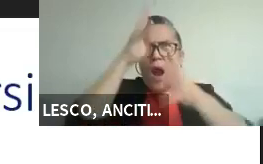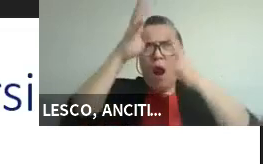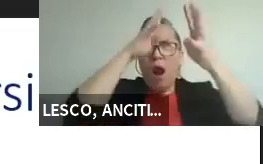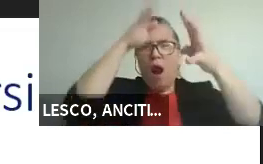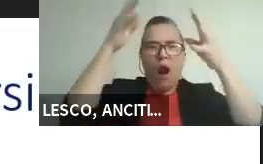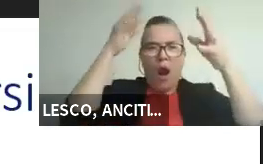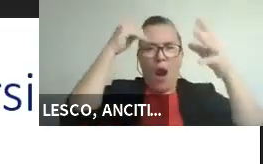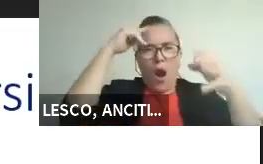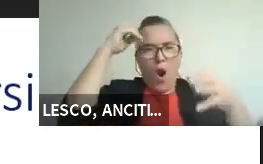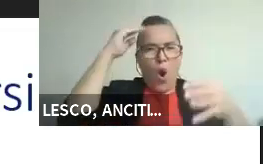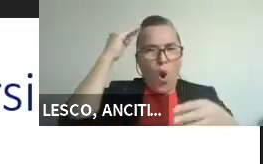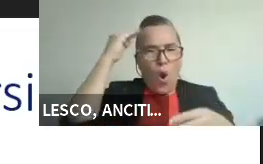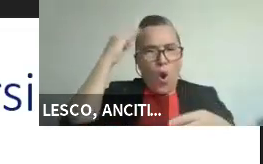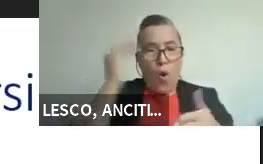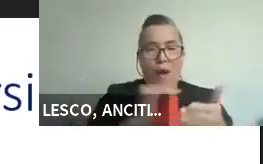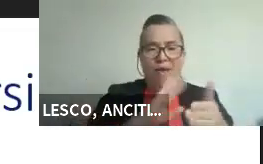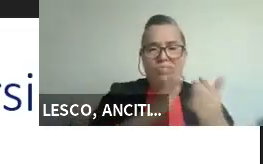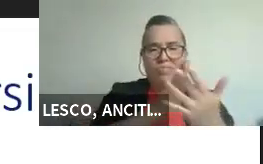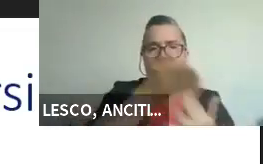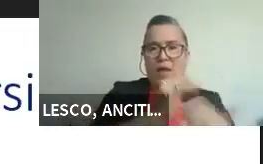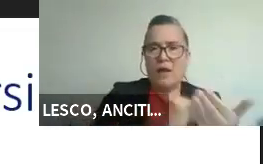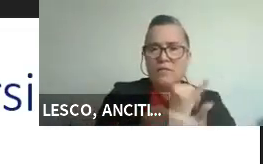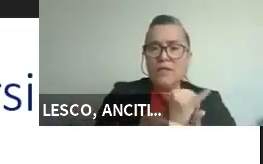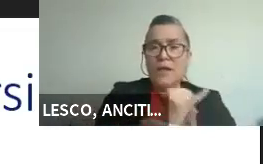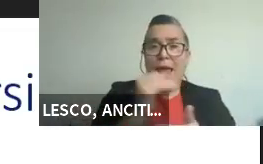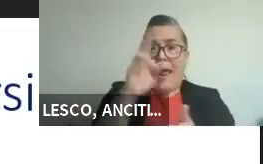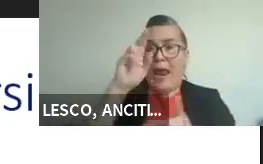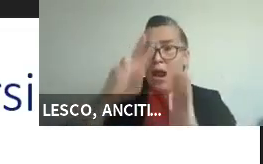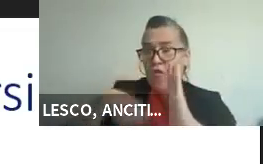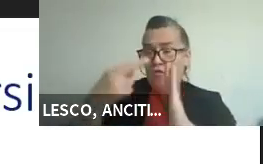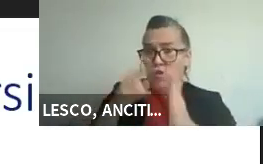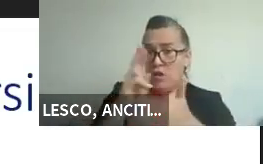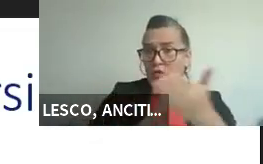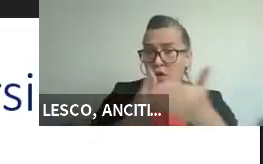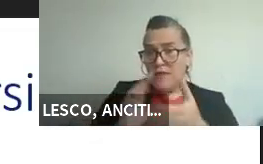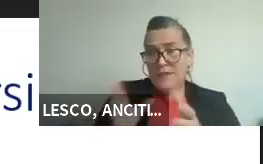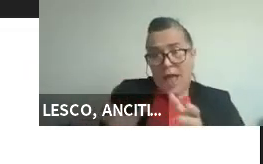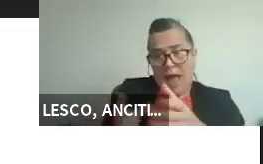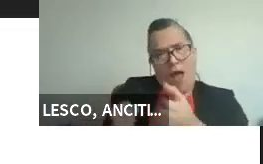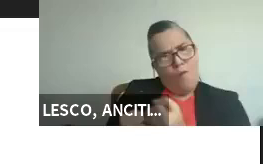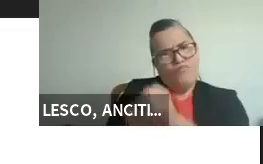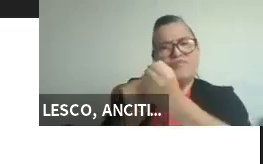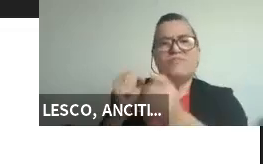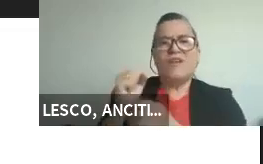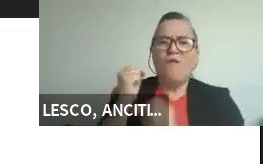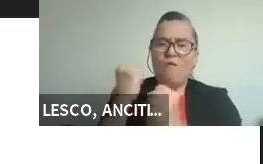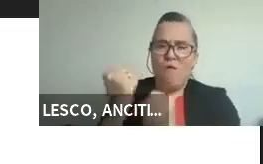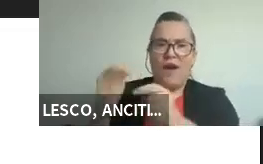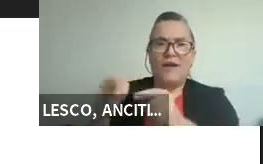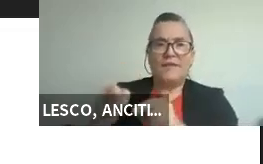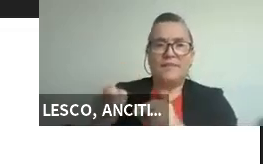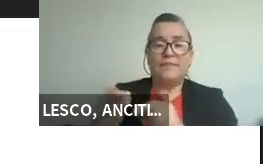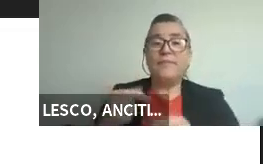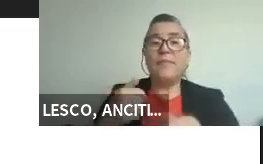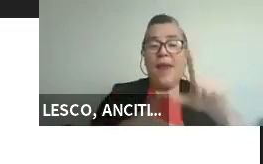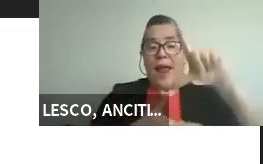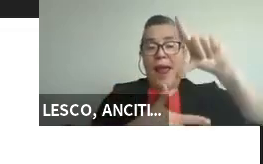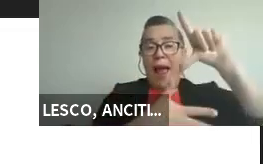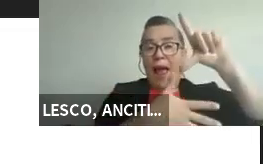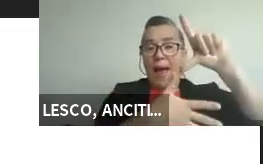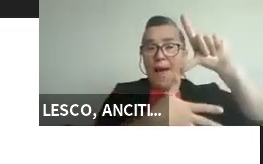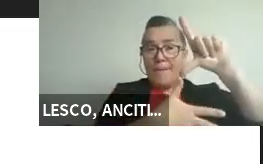fortaleció muchísimo el papel de las universidades en nuestras sociedades en nuestra américa latina'